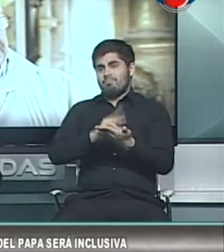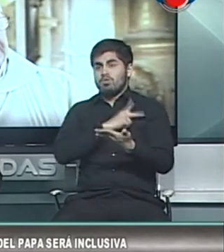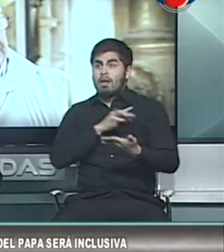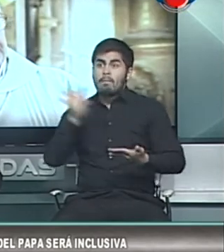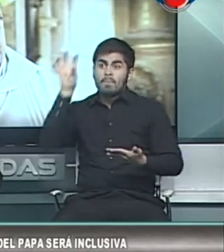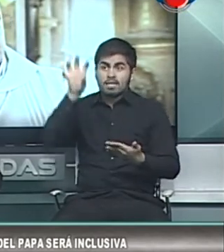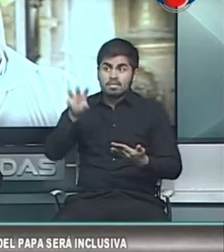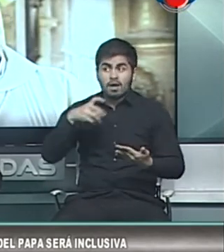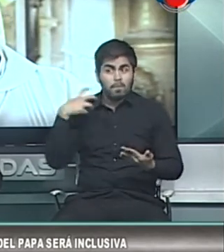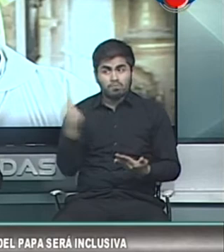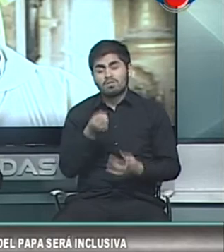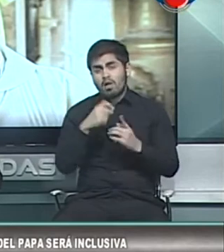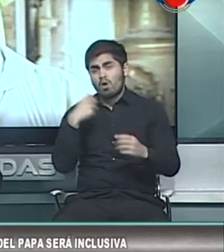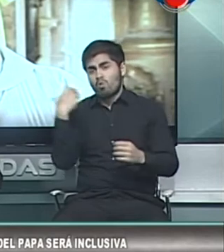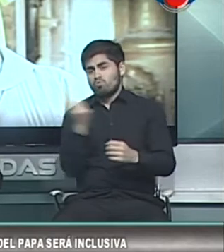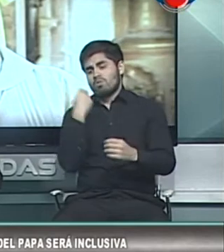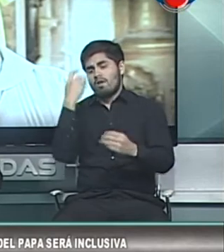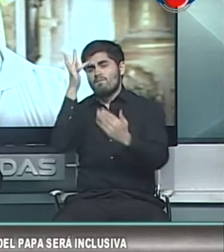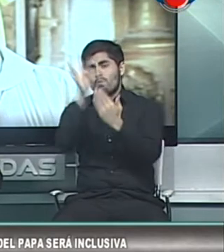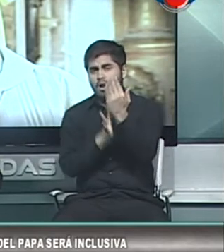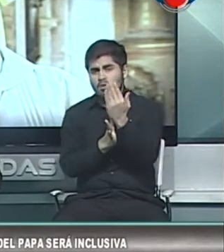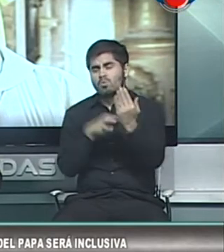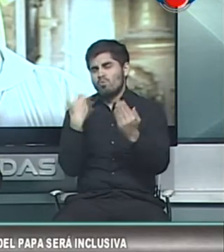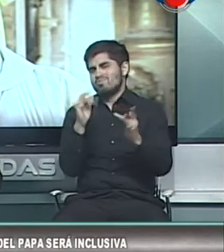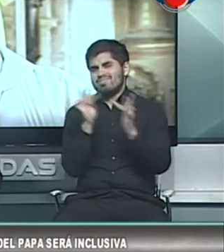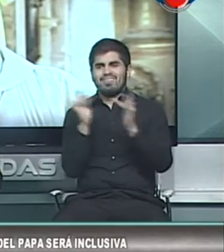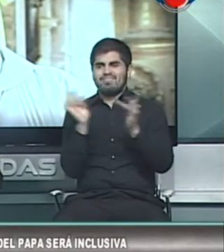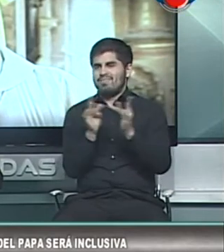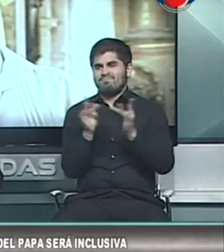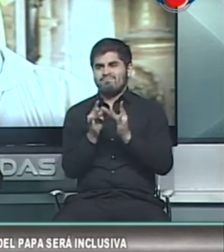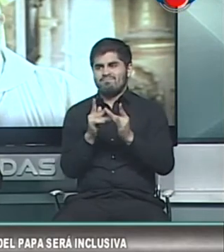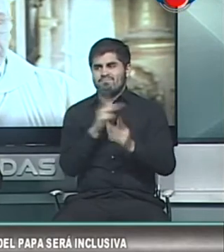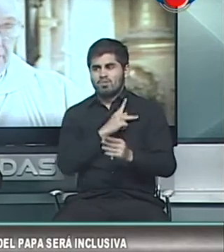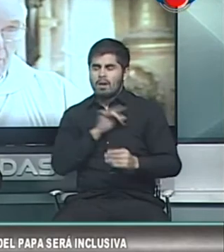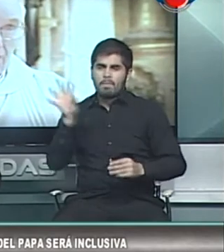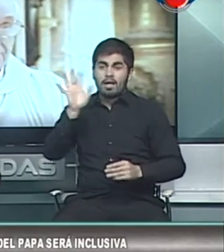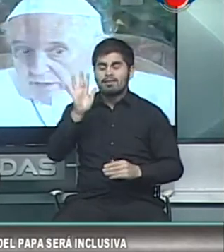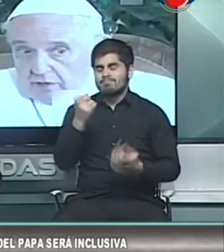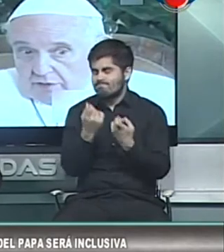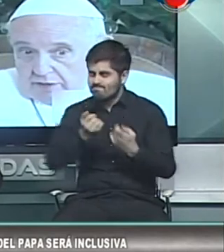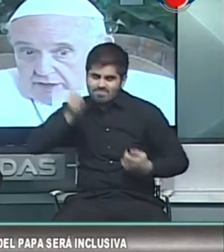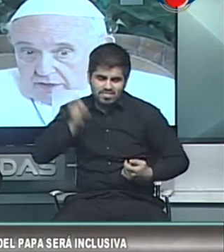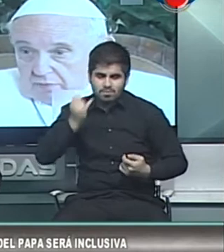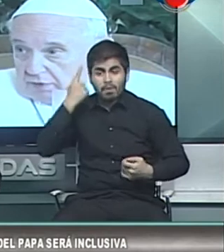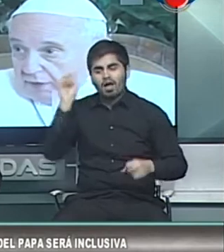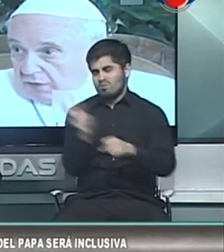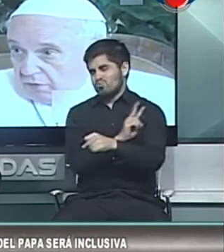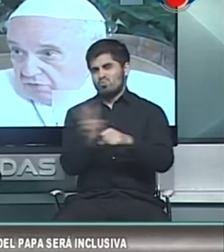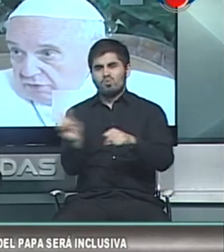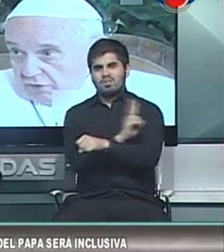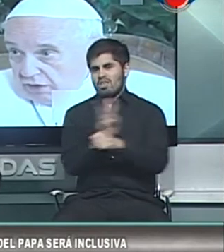tener que utilizar el sistema de internet para el formulario. O sea, los extranjeros, porque eso es una cuestión de seguridad. Claro.